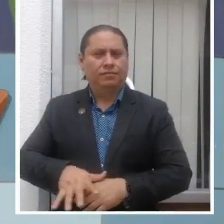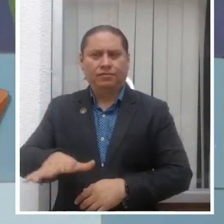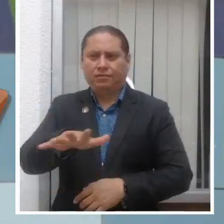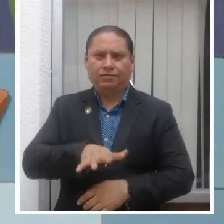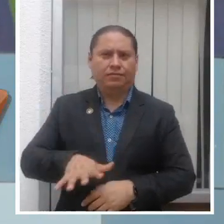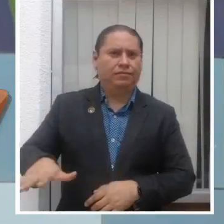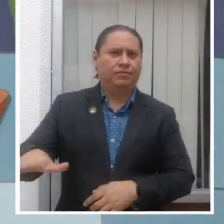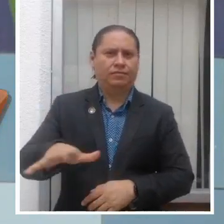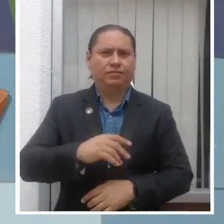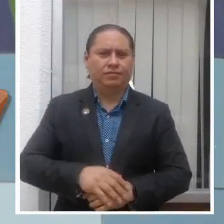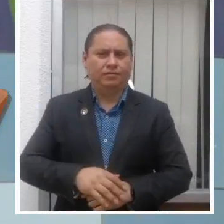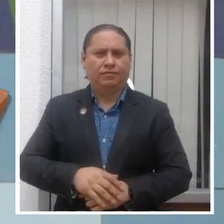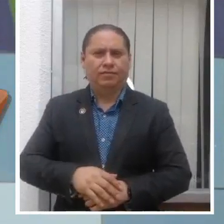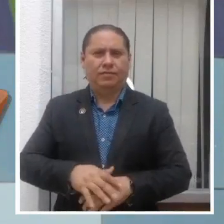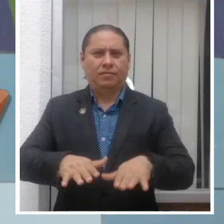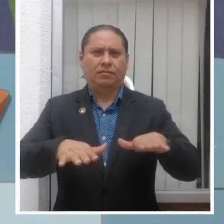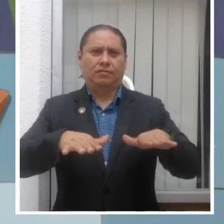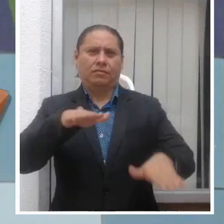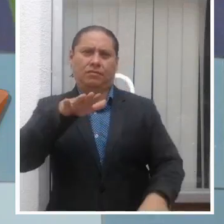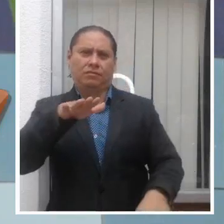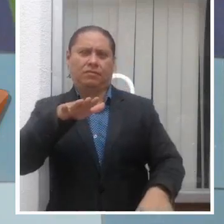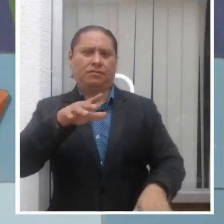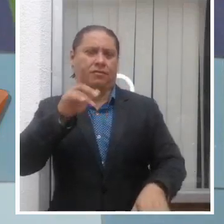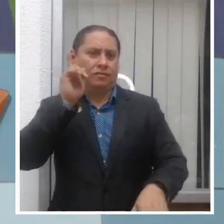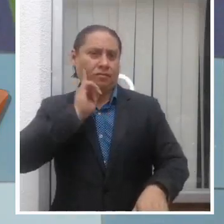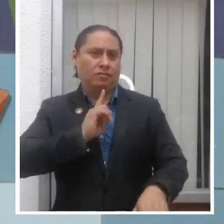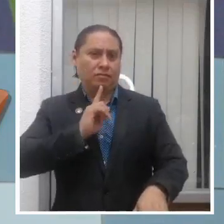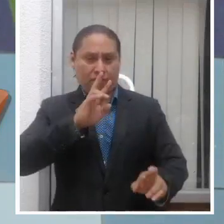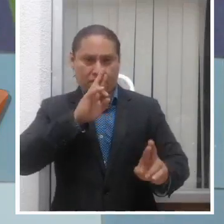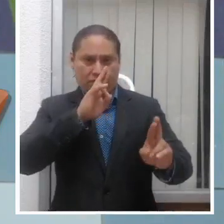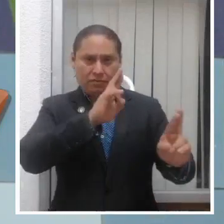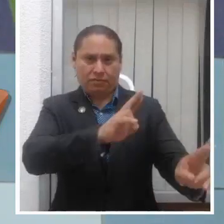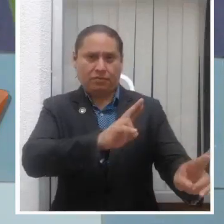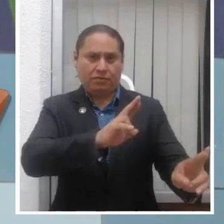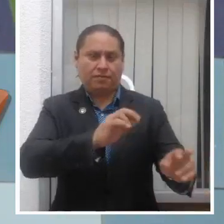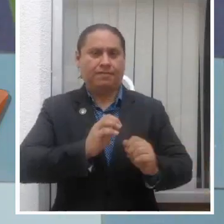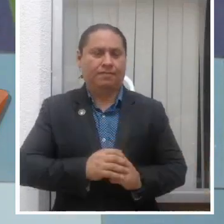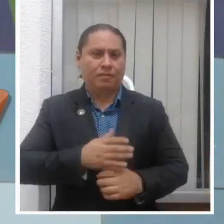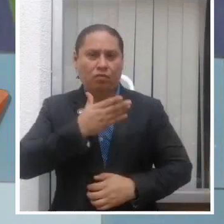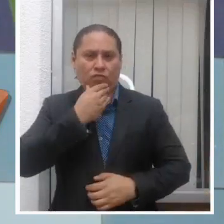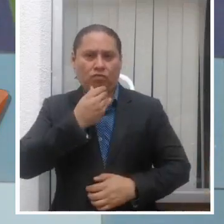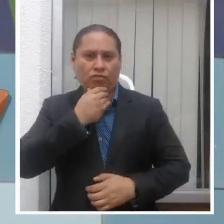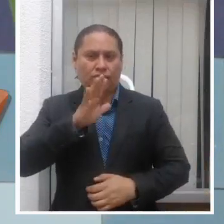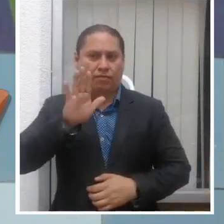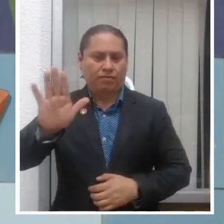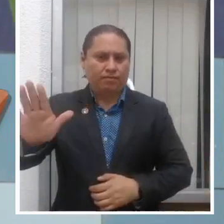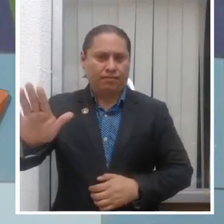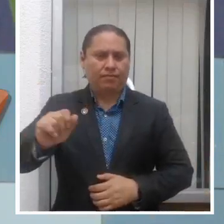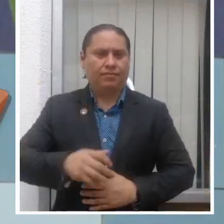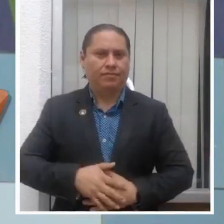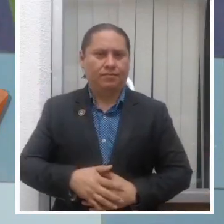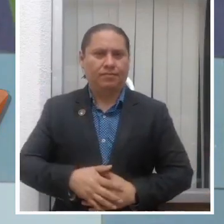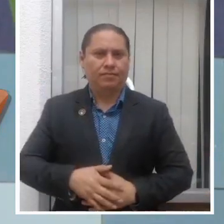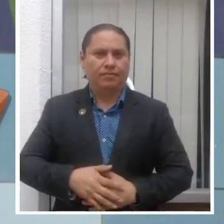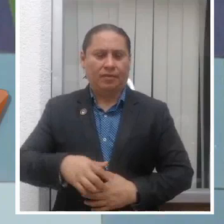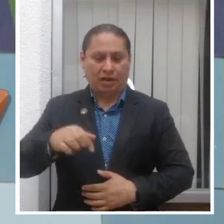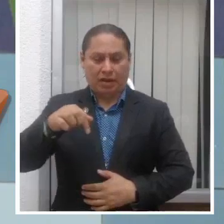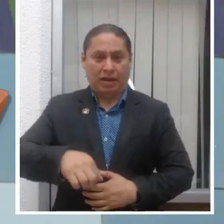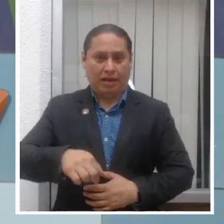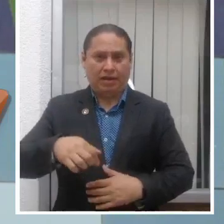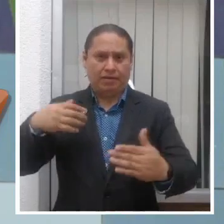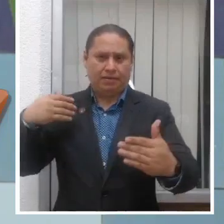un trato desigual a la mujer, respeto al hombre, llegaría hasta este